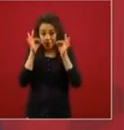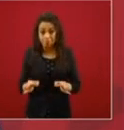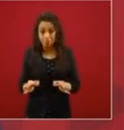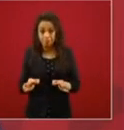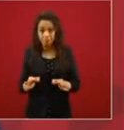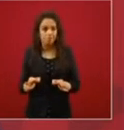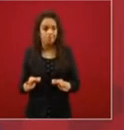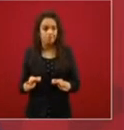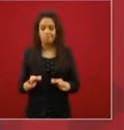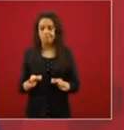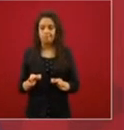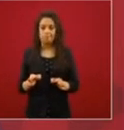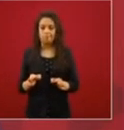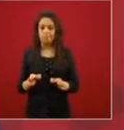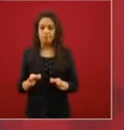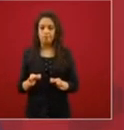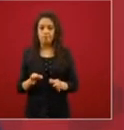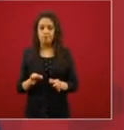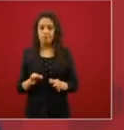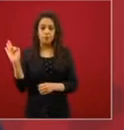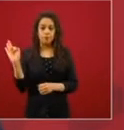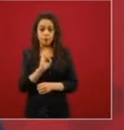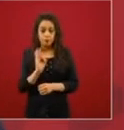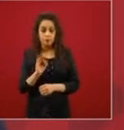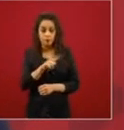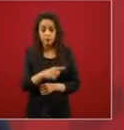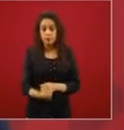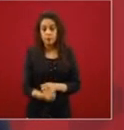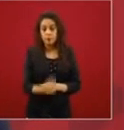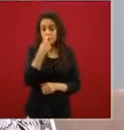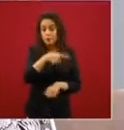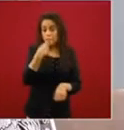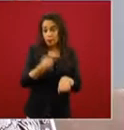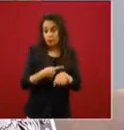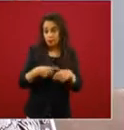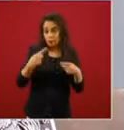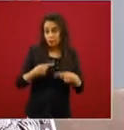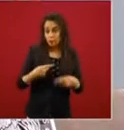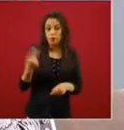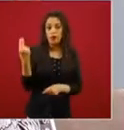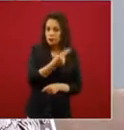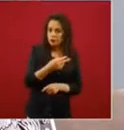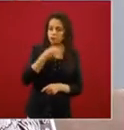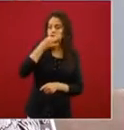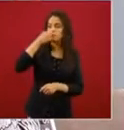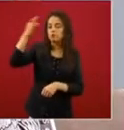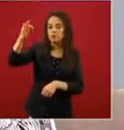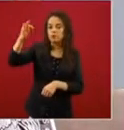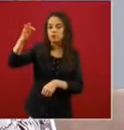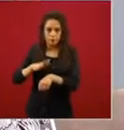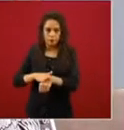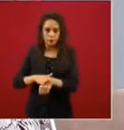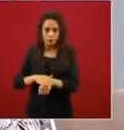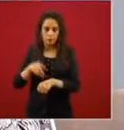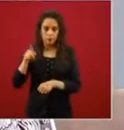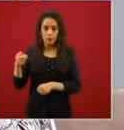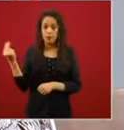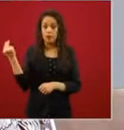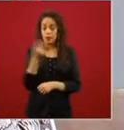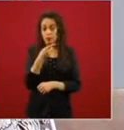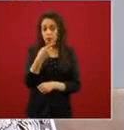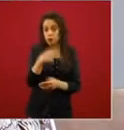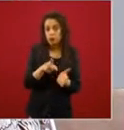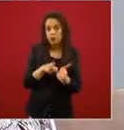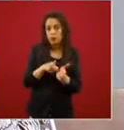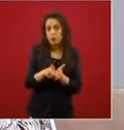y eso, si hubiera algún caso, se debe de denunciar por parte de los trabajadores. El seguro social es un derecho, y el hecho de